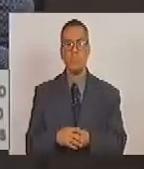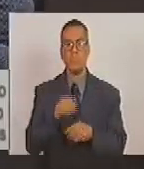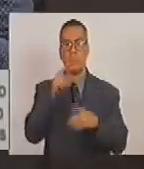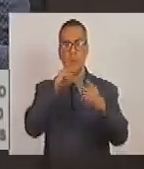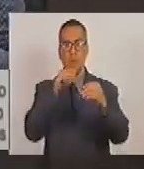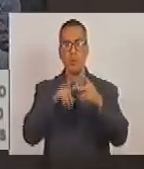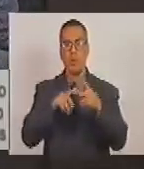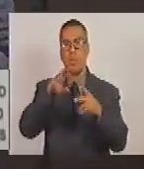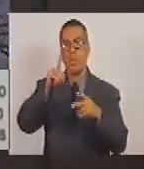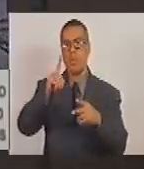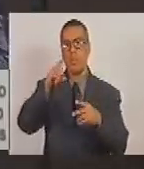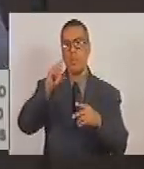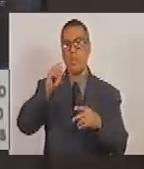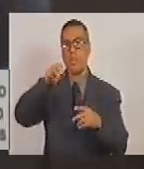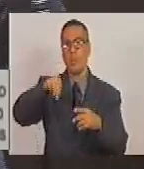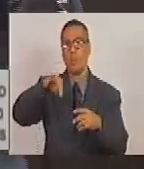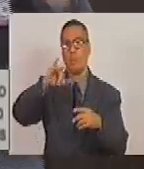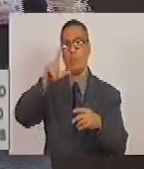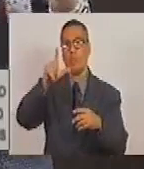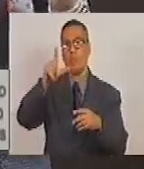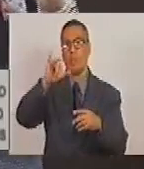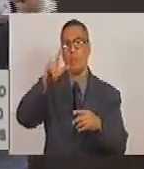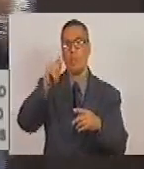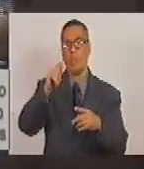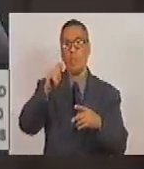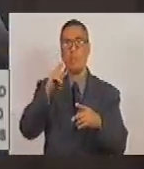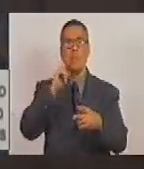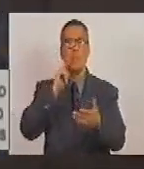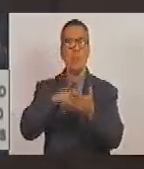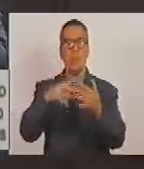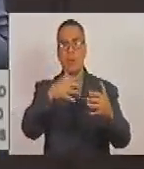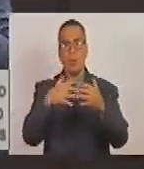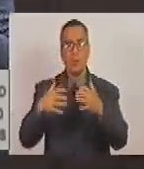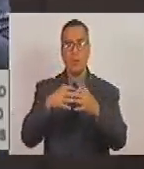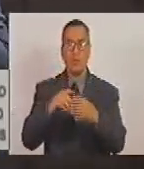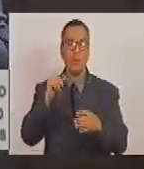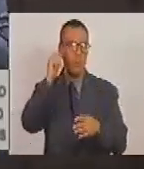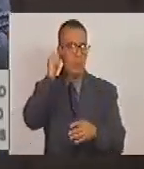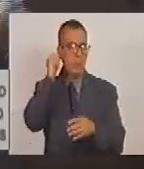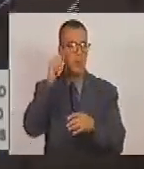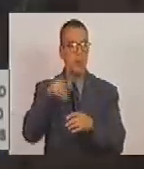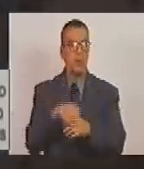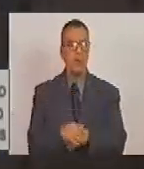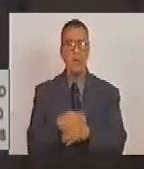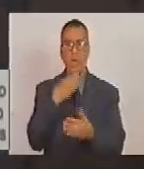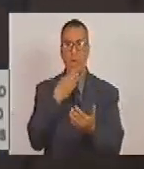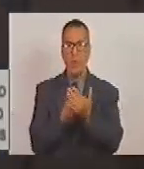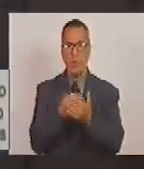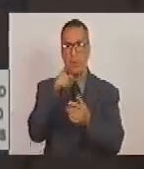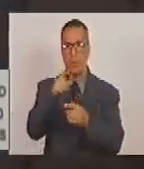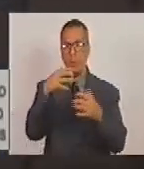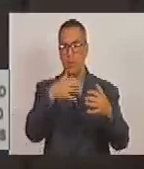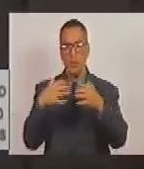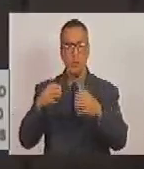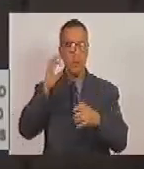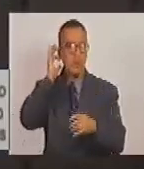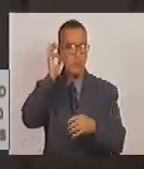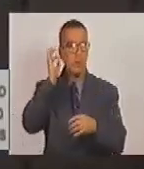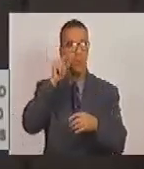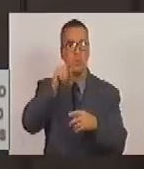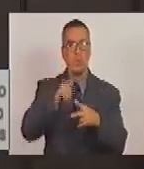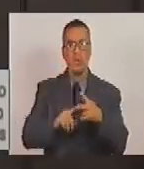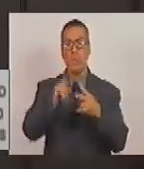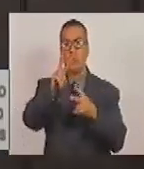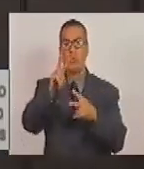Hablar de Domitila Flores es también encarnar la lucha feminista. Gracias a esa lucha feminista de esas